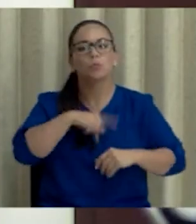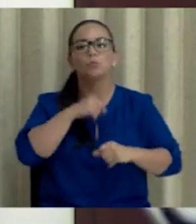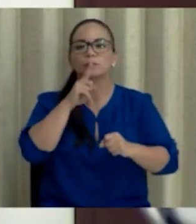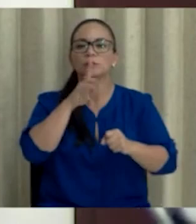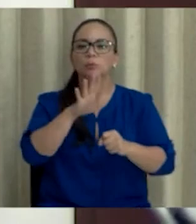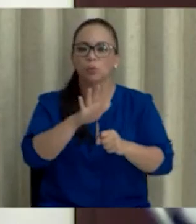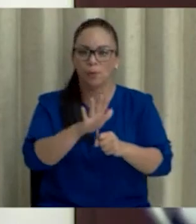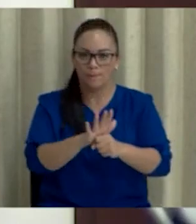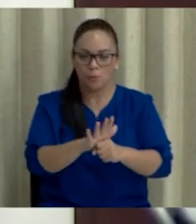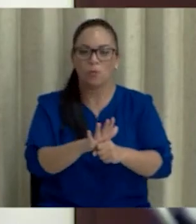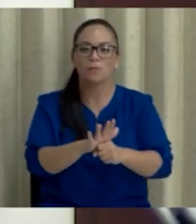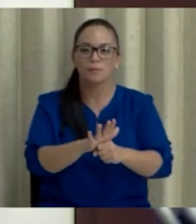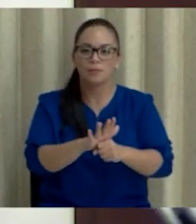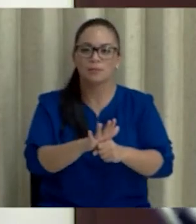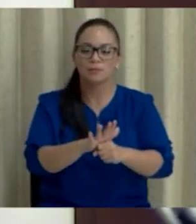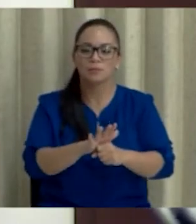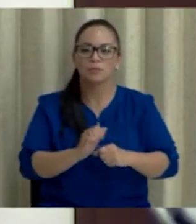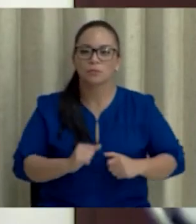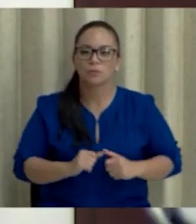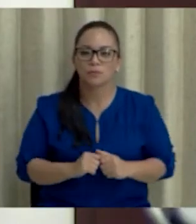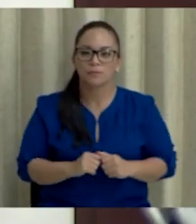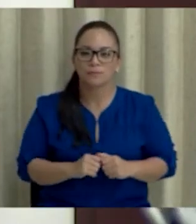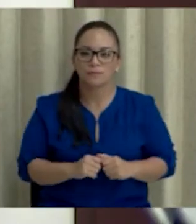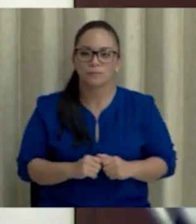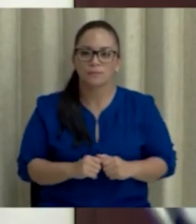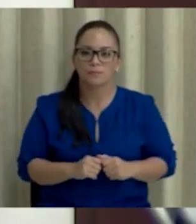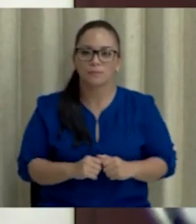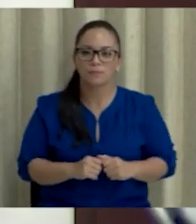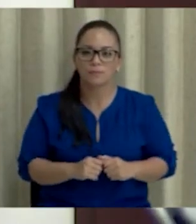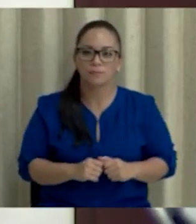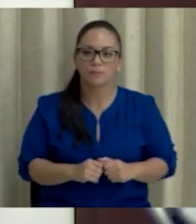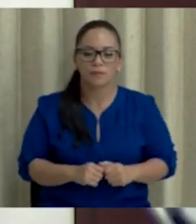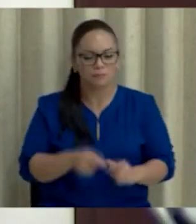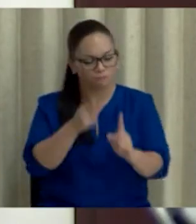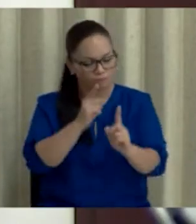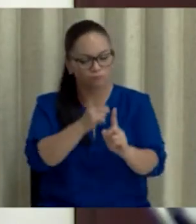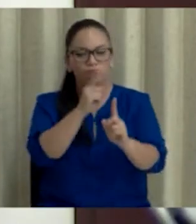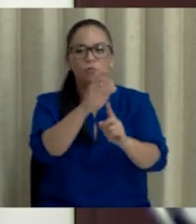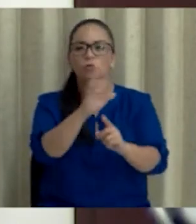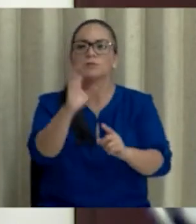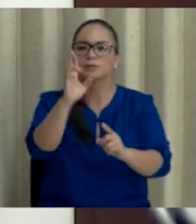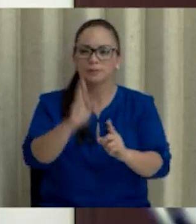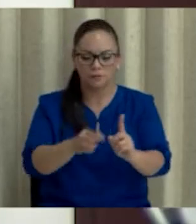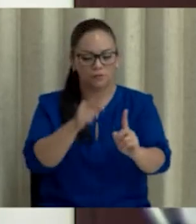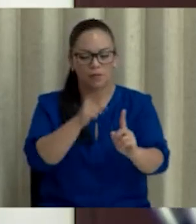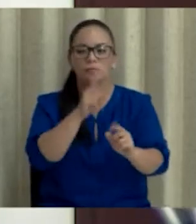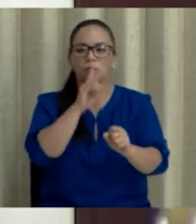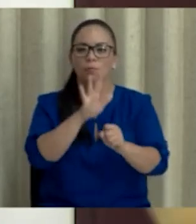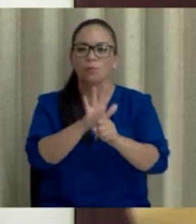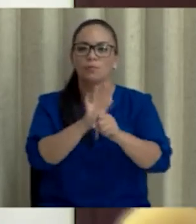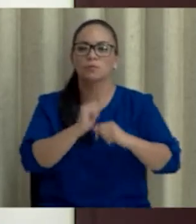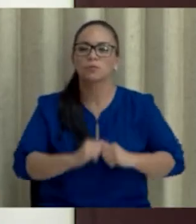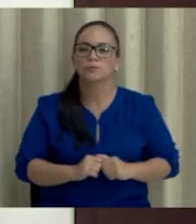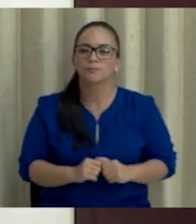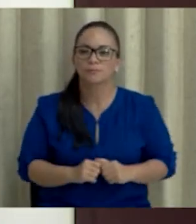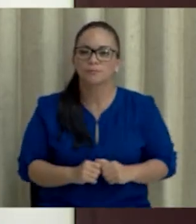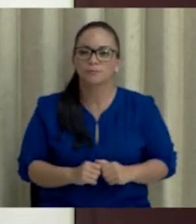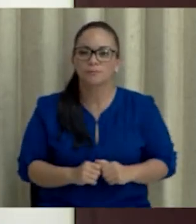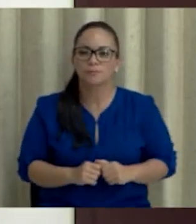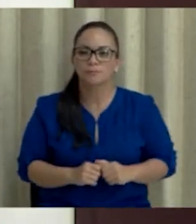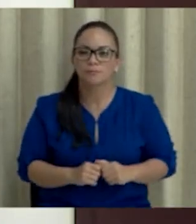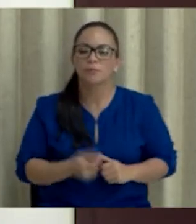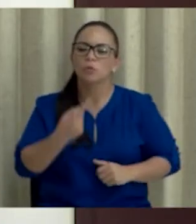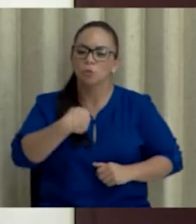compromiso es precisamente Costa Rica y nuestro compromiso